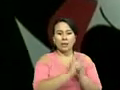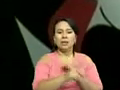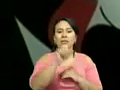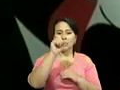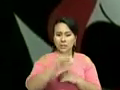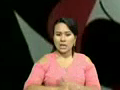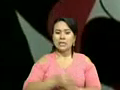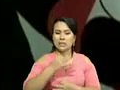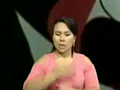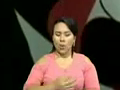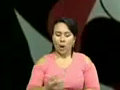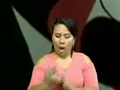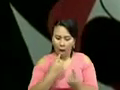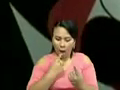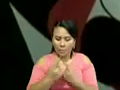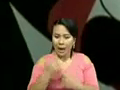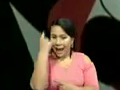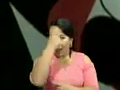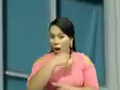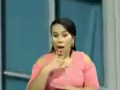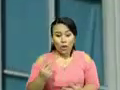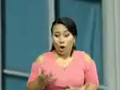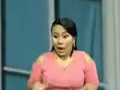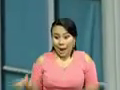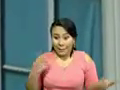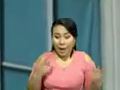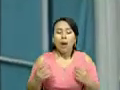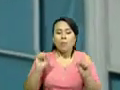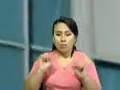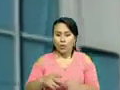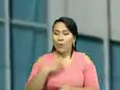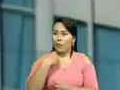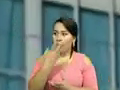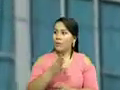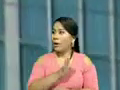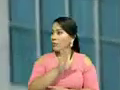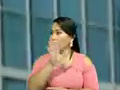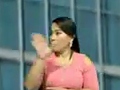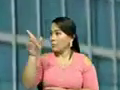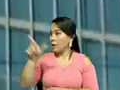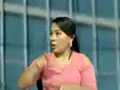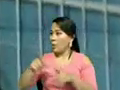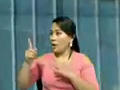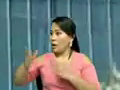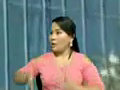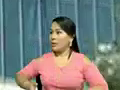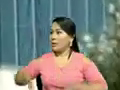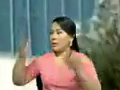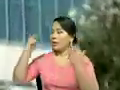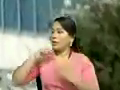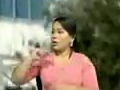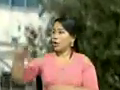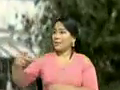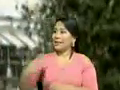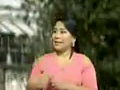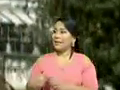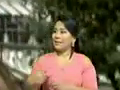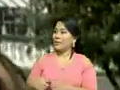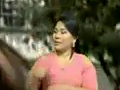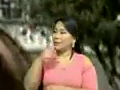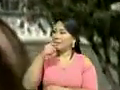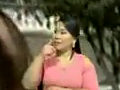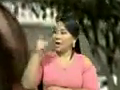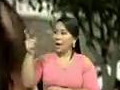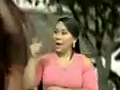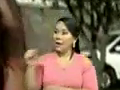donde ellas pueden hablar, donde pueden dar su testimonio. Nos acercamos hasta este lugar en el norte de Quito, en donde habría sido el escenario de